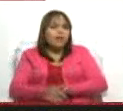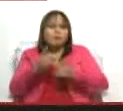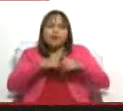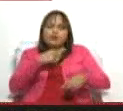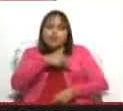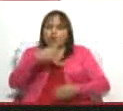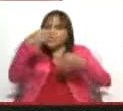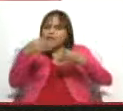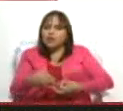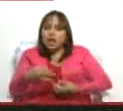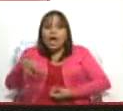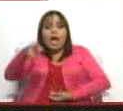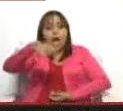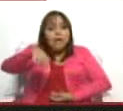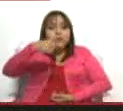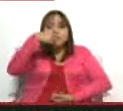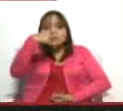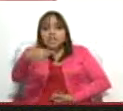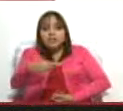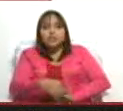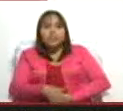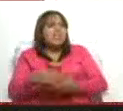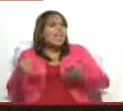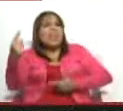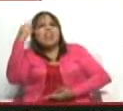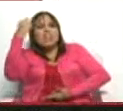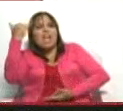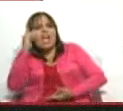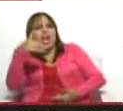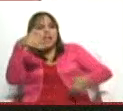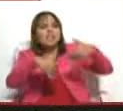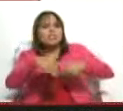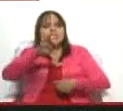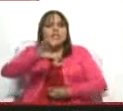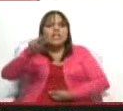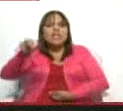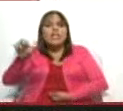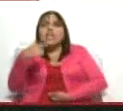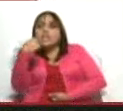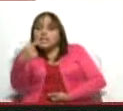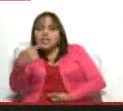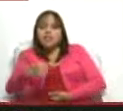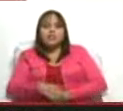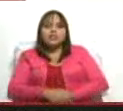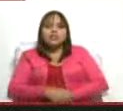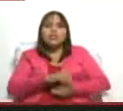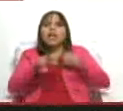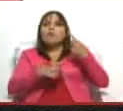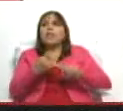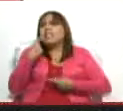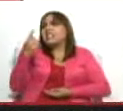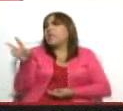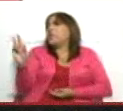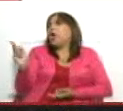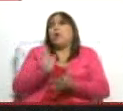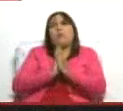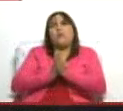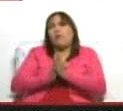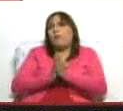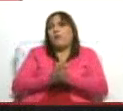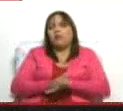todos aquellos que están diciendo, pon la fecha, no sé qué cosa, cuando el CNE diga la fecha, van a chillar igual.